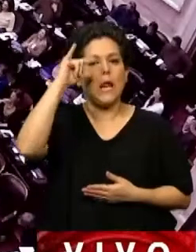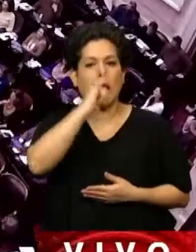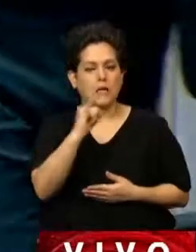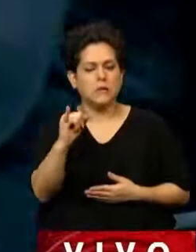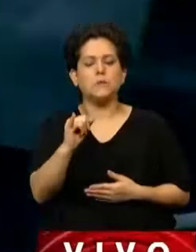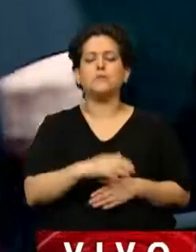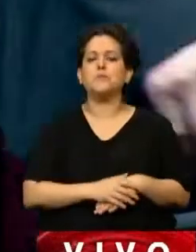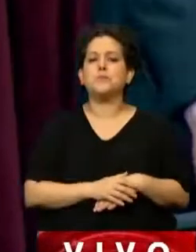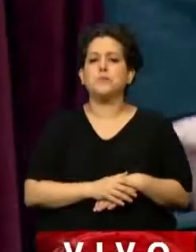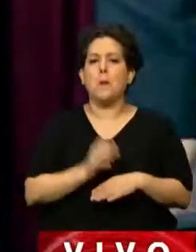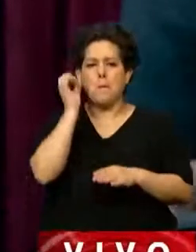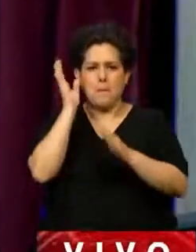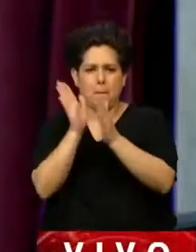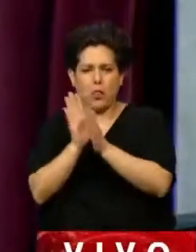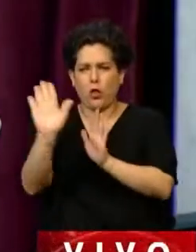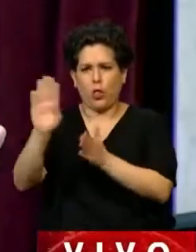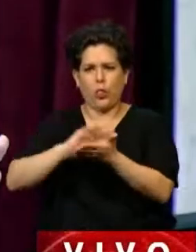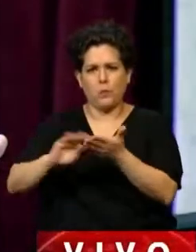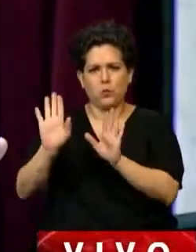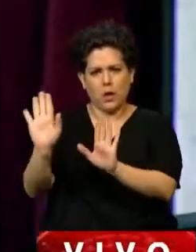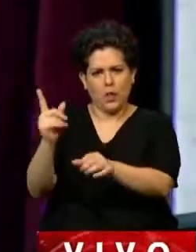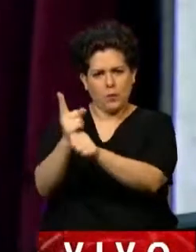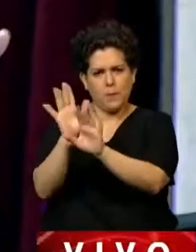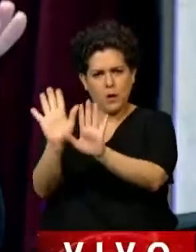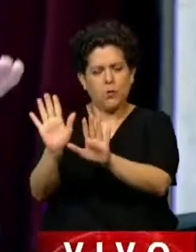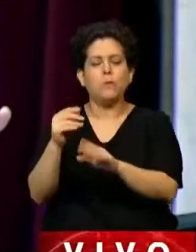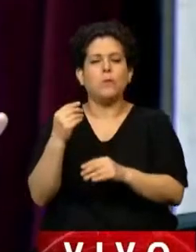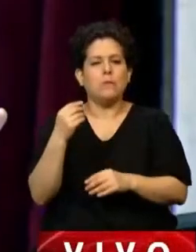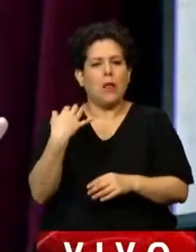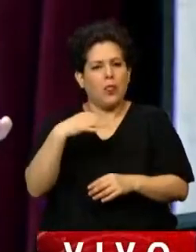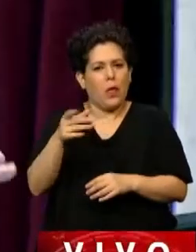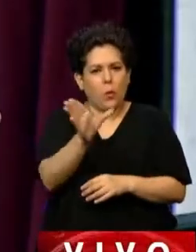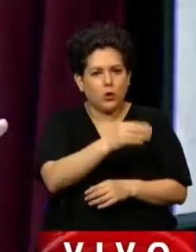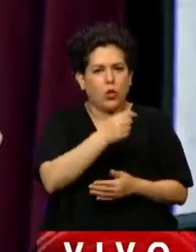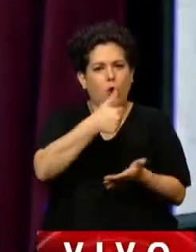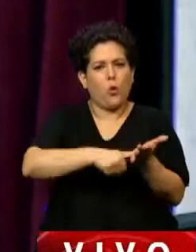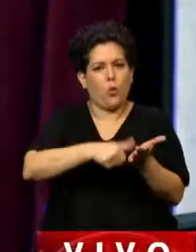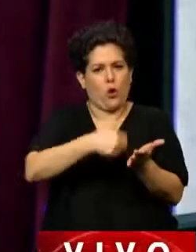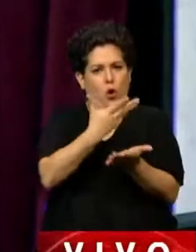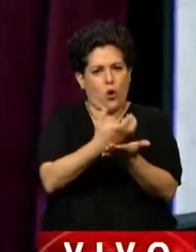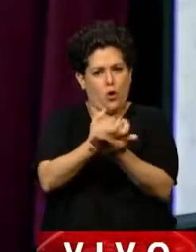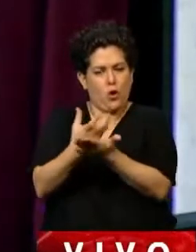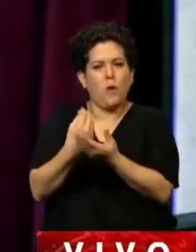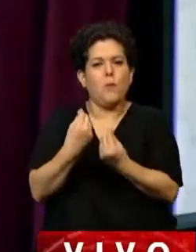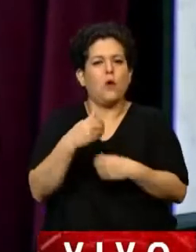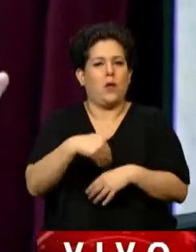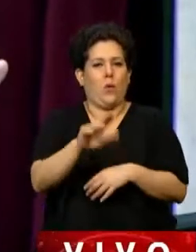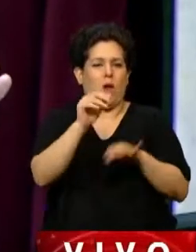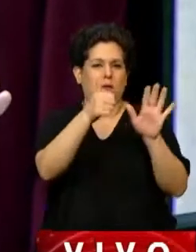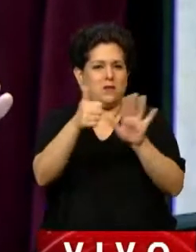Perdón, diputado Martínez. Recuerden estar logueados. La primera votación, que es la votación de los dos